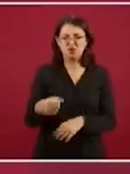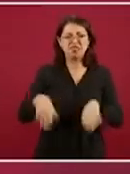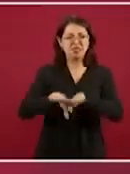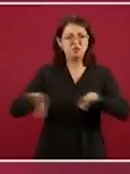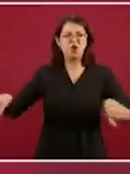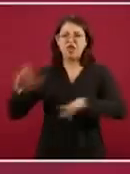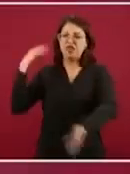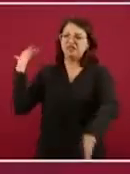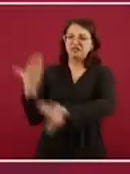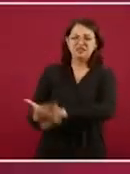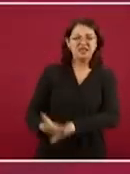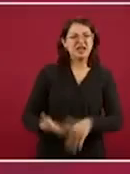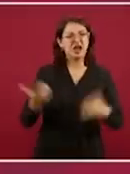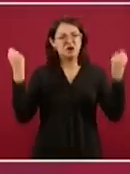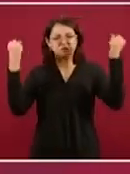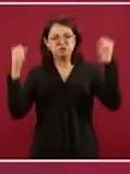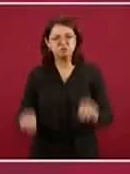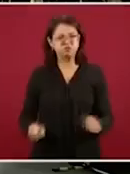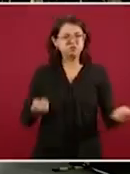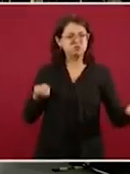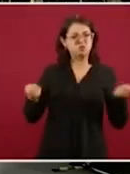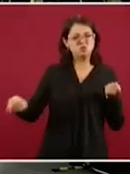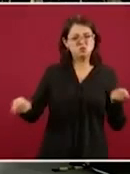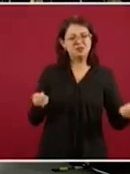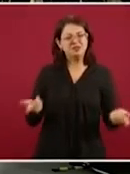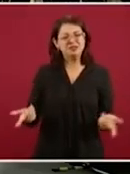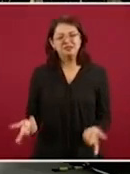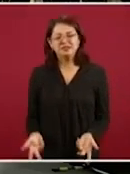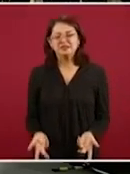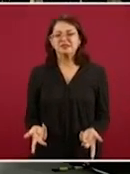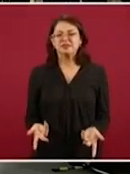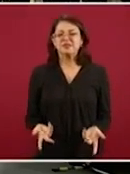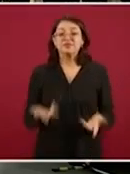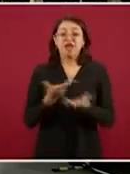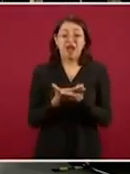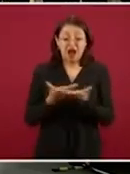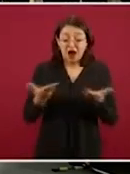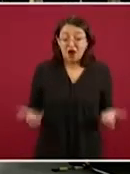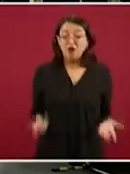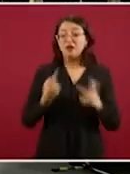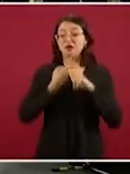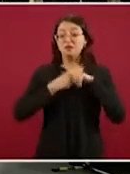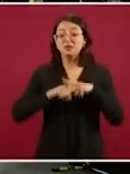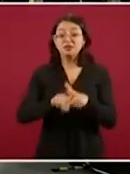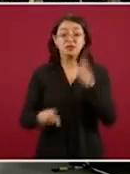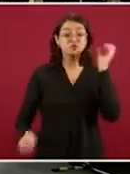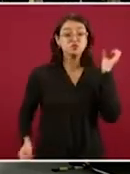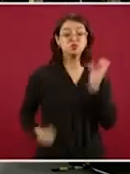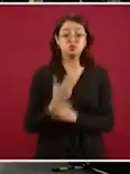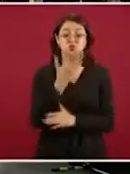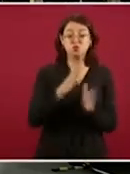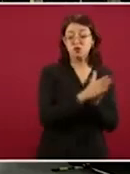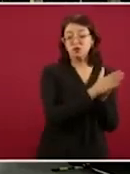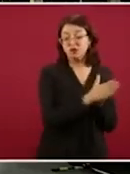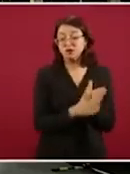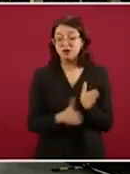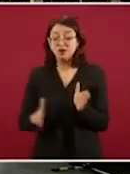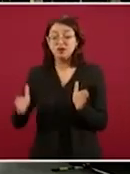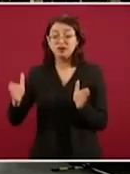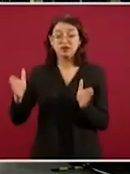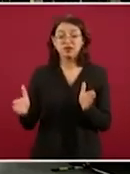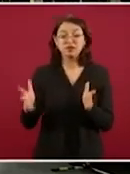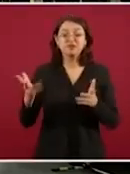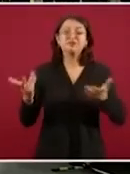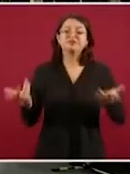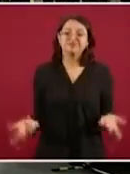antidemocracia, autoritarismo. Estamos empezando una etapa nueva en la vida pública del país